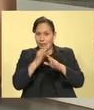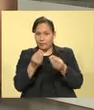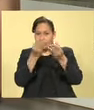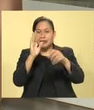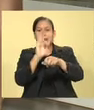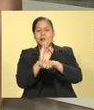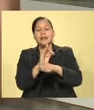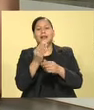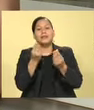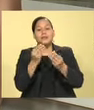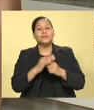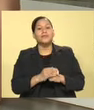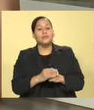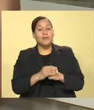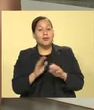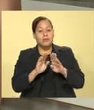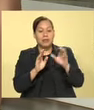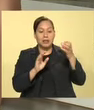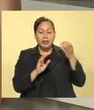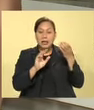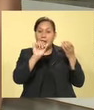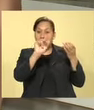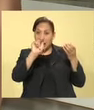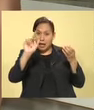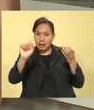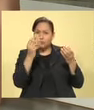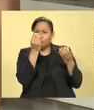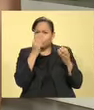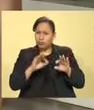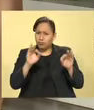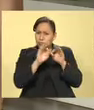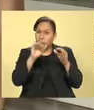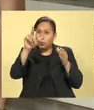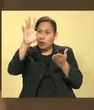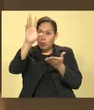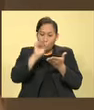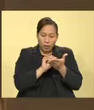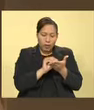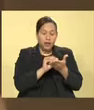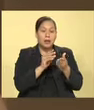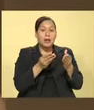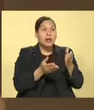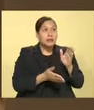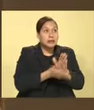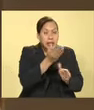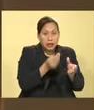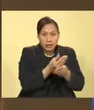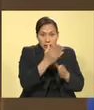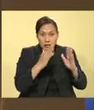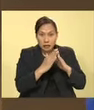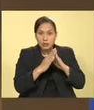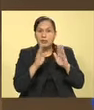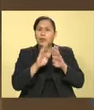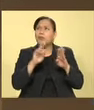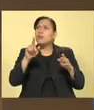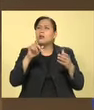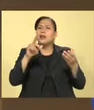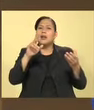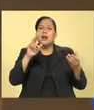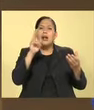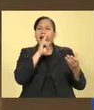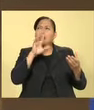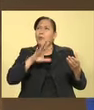servir muchísimo. Una aplicación indispensable que debes consultar antes de salir, ya que toma los datos del sistema